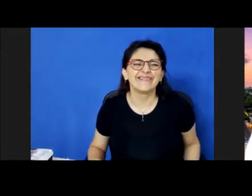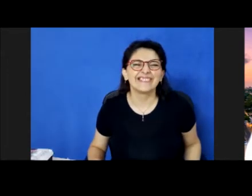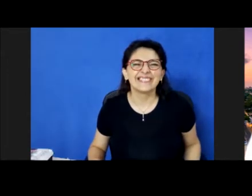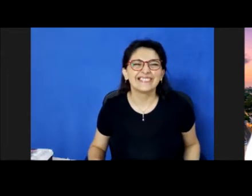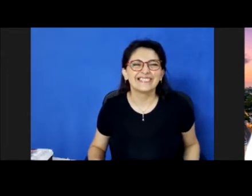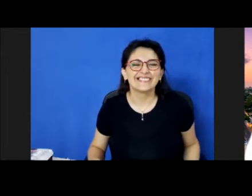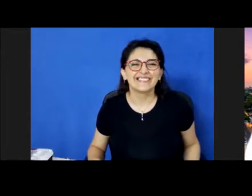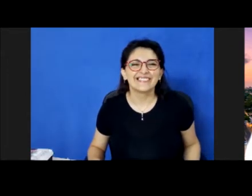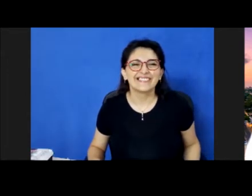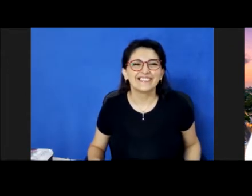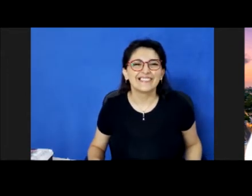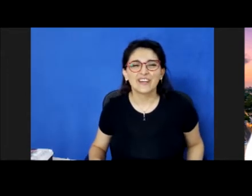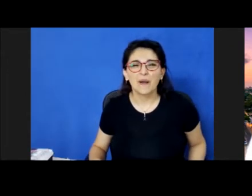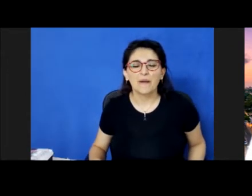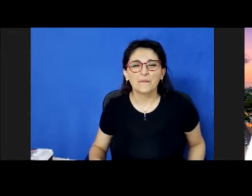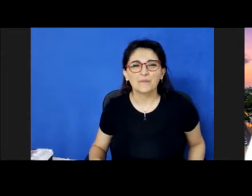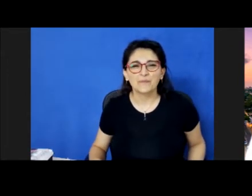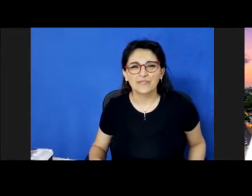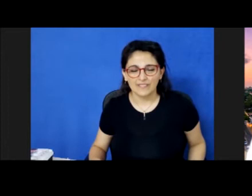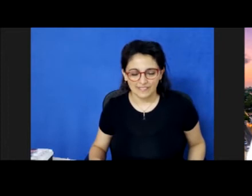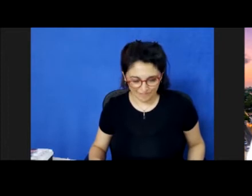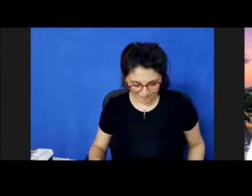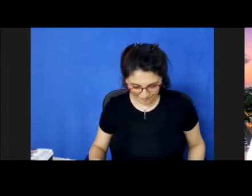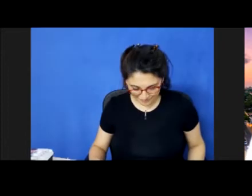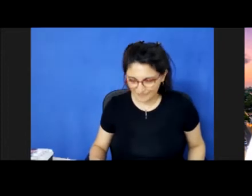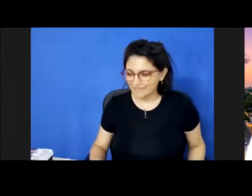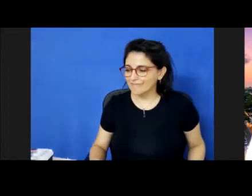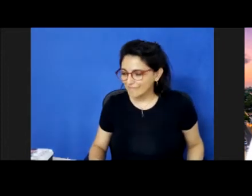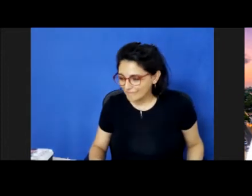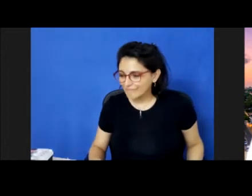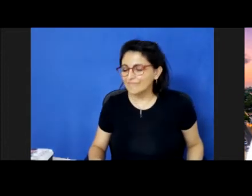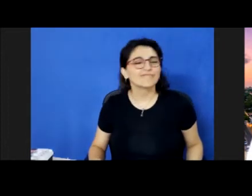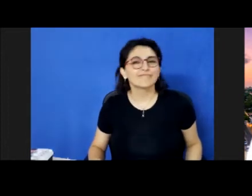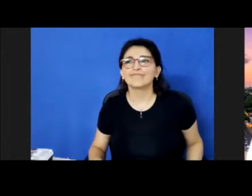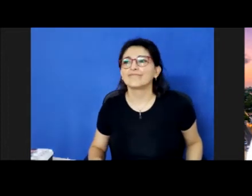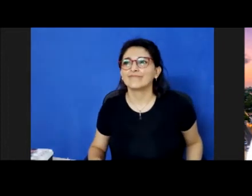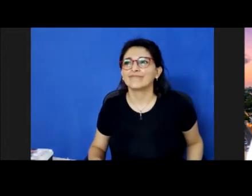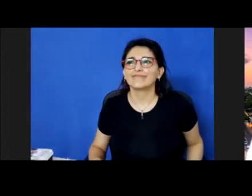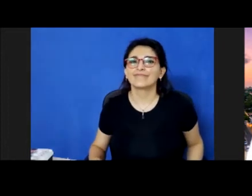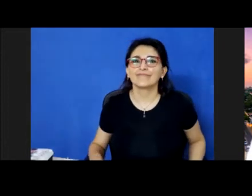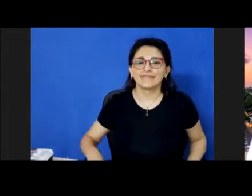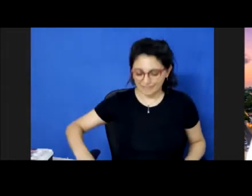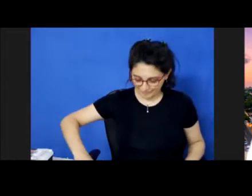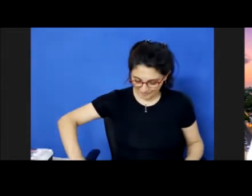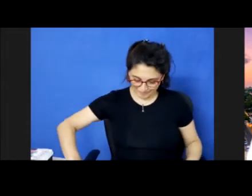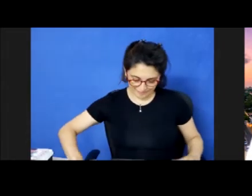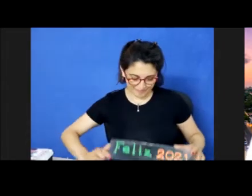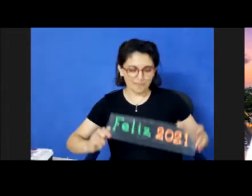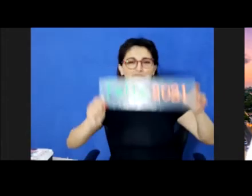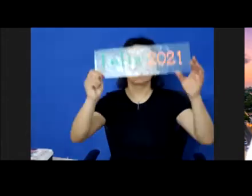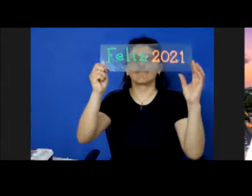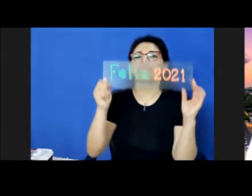parece propicio con agua mineral, que tiene que ver con la salud. Desearte salud a vos, a todos tus seres queridos, a todos